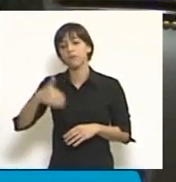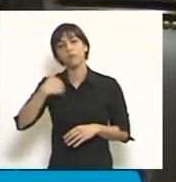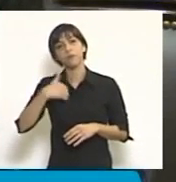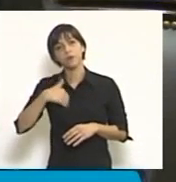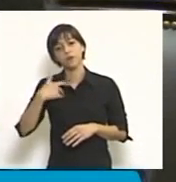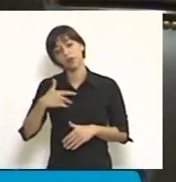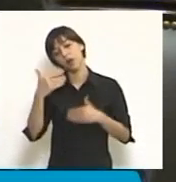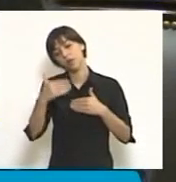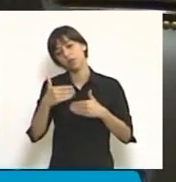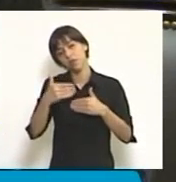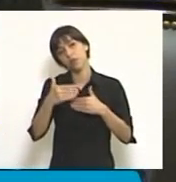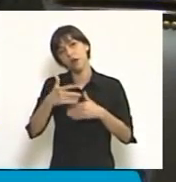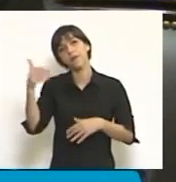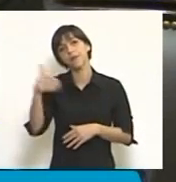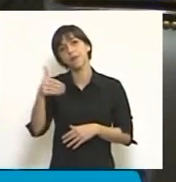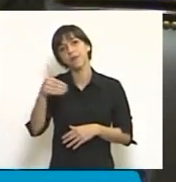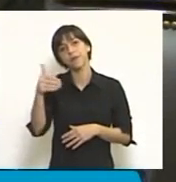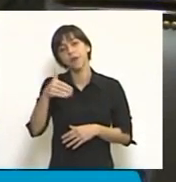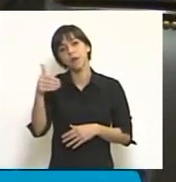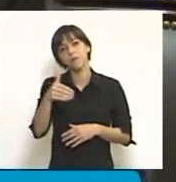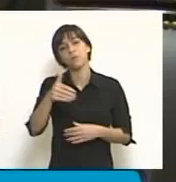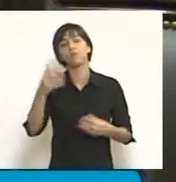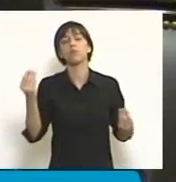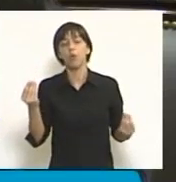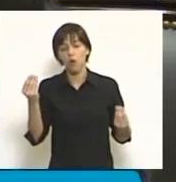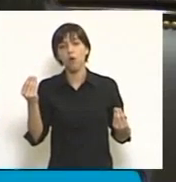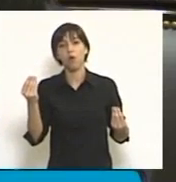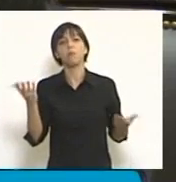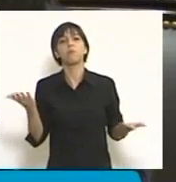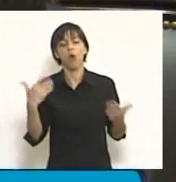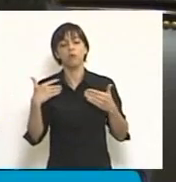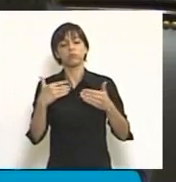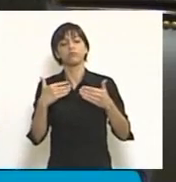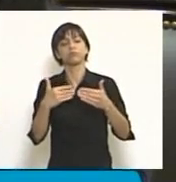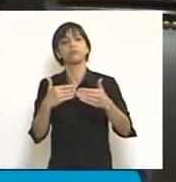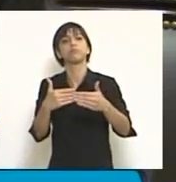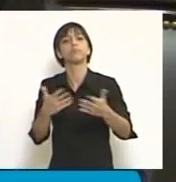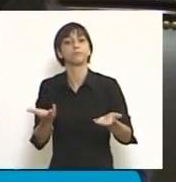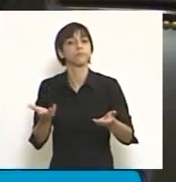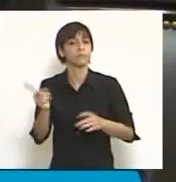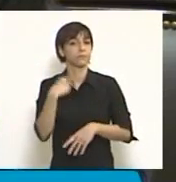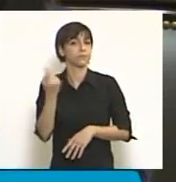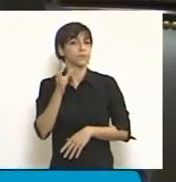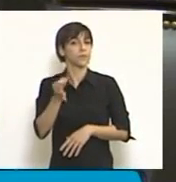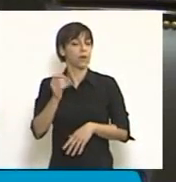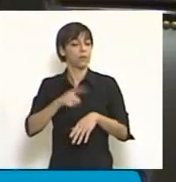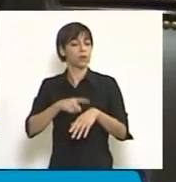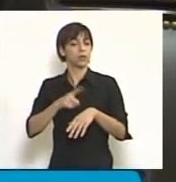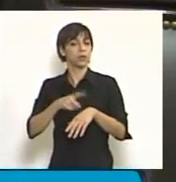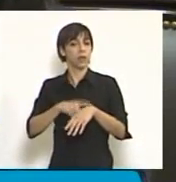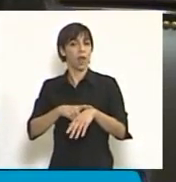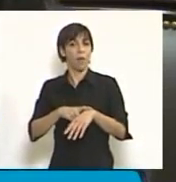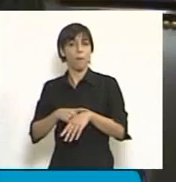con respecto a esto, y por qué no decir que ha tenido atraso y